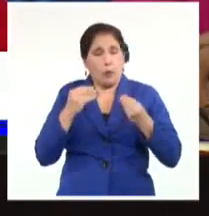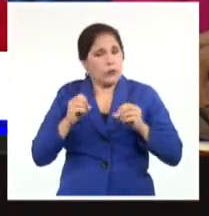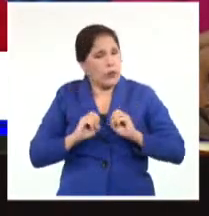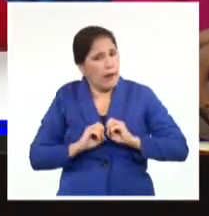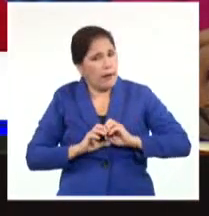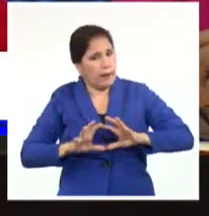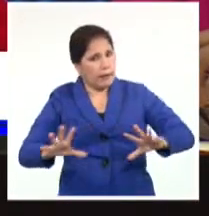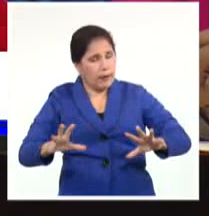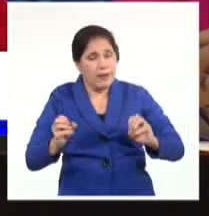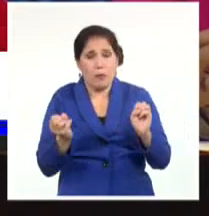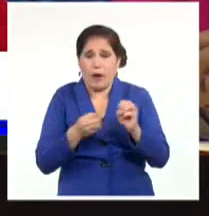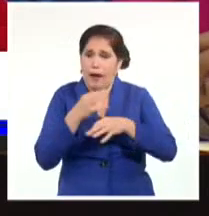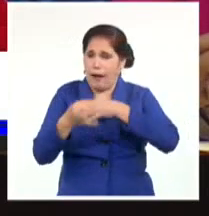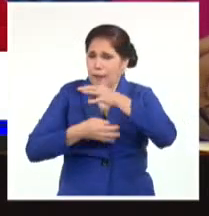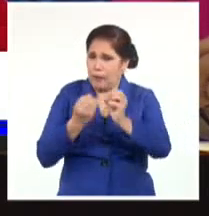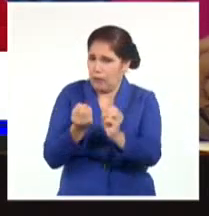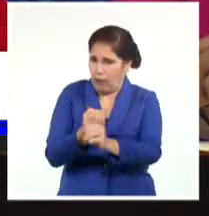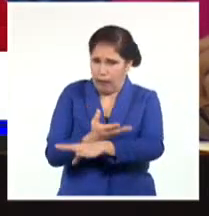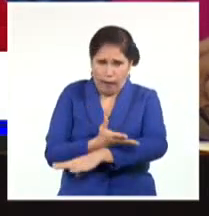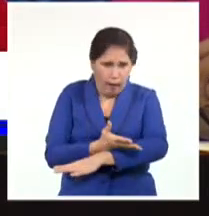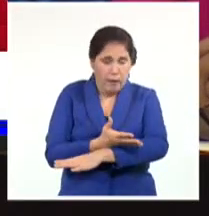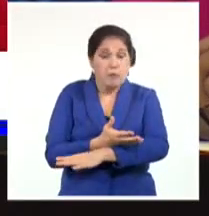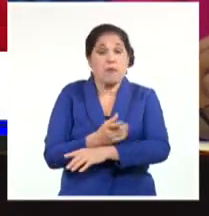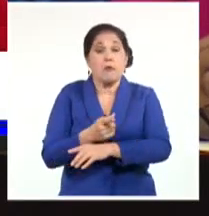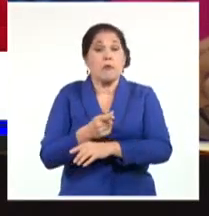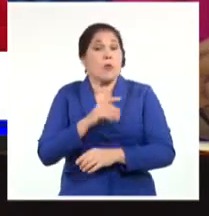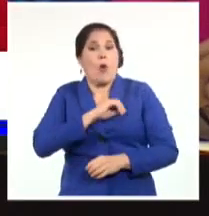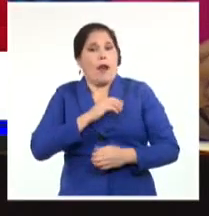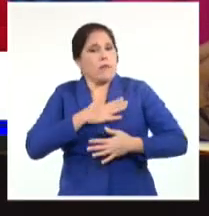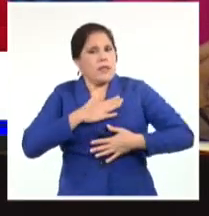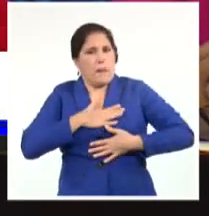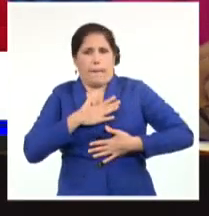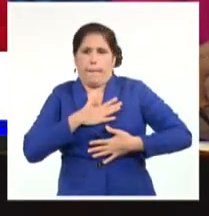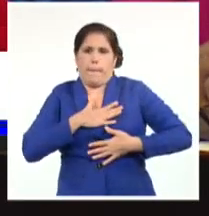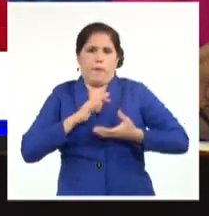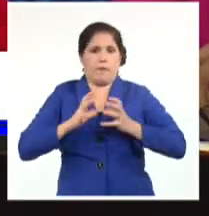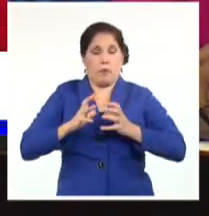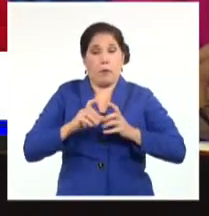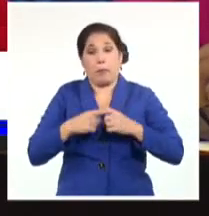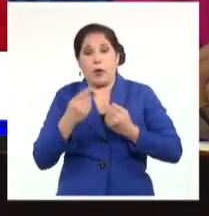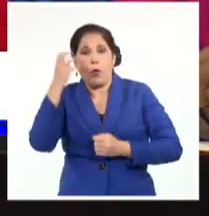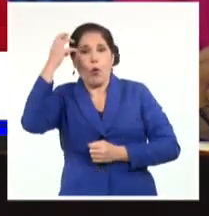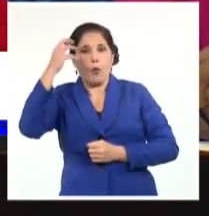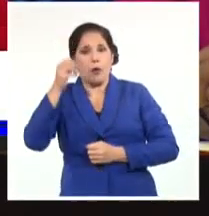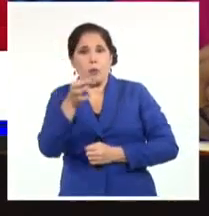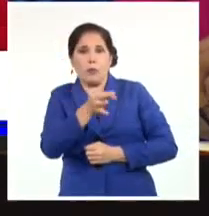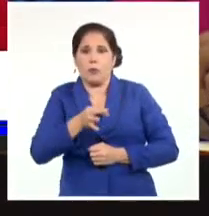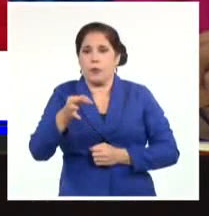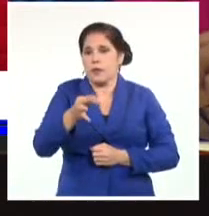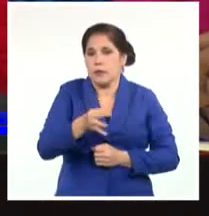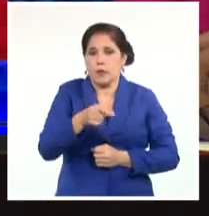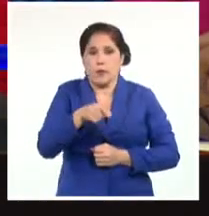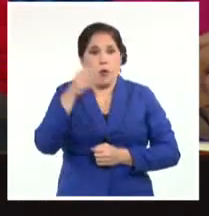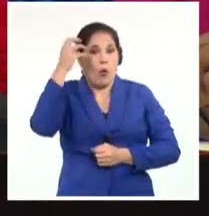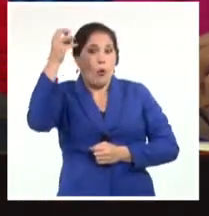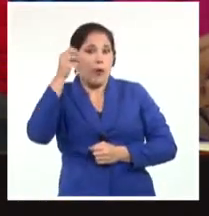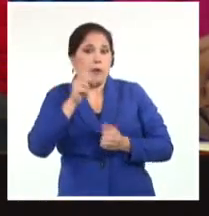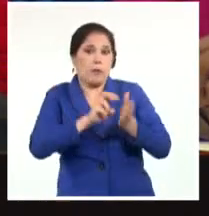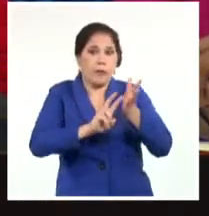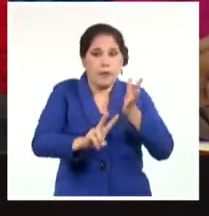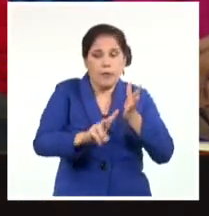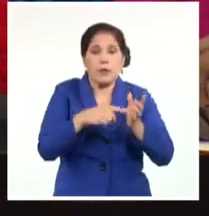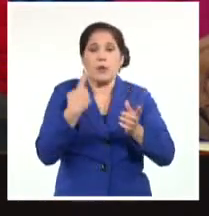hay mucha transparencia, hay mucho sentido de pertenencia, pero si los gobiernos locales, pero si allí en la base nosotros